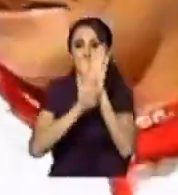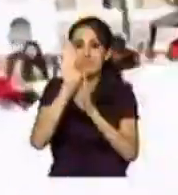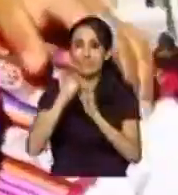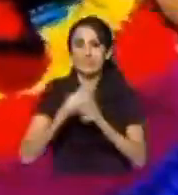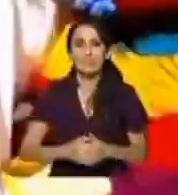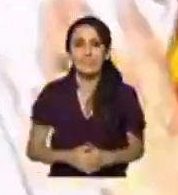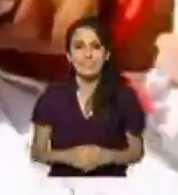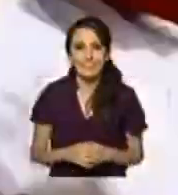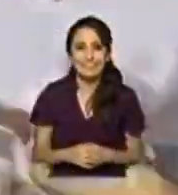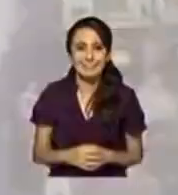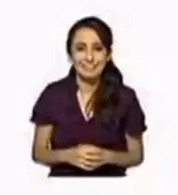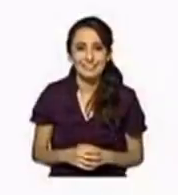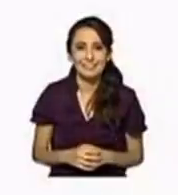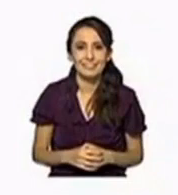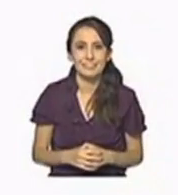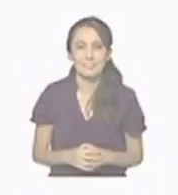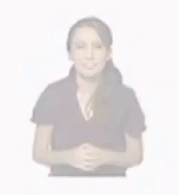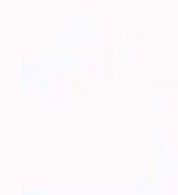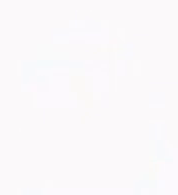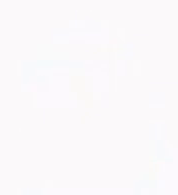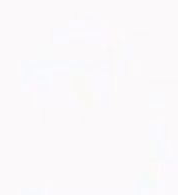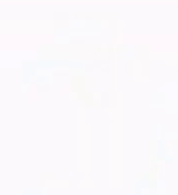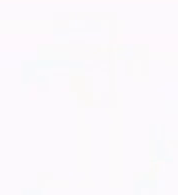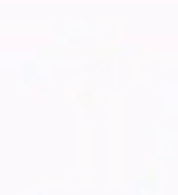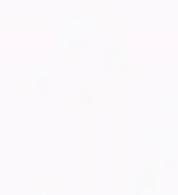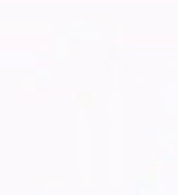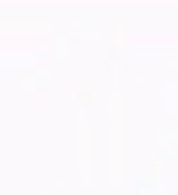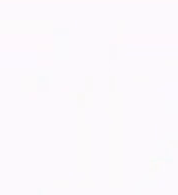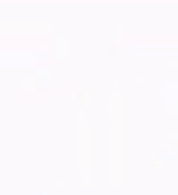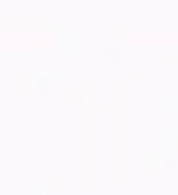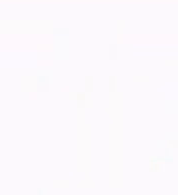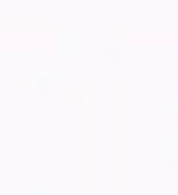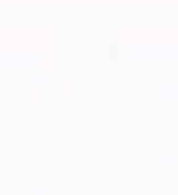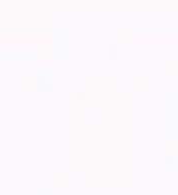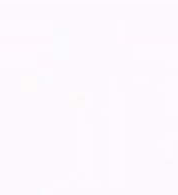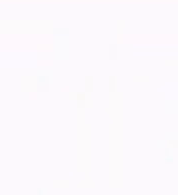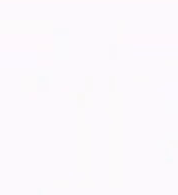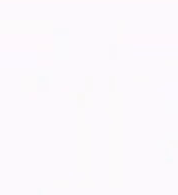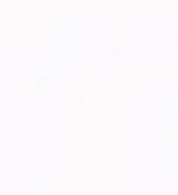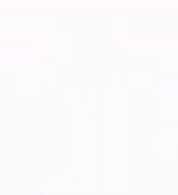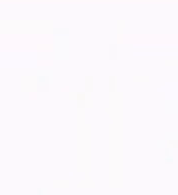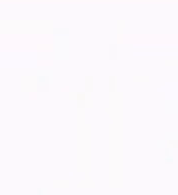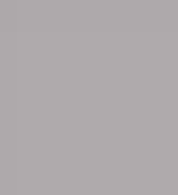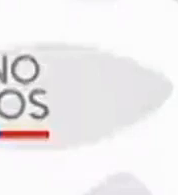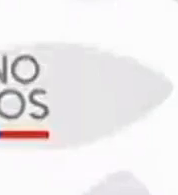Toda una vida. El gobierno de todos.